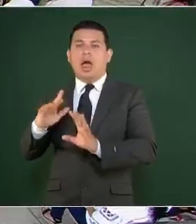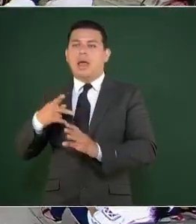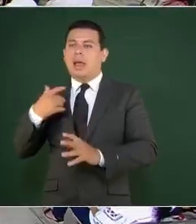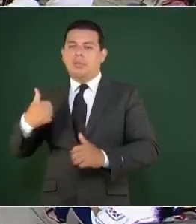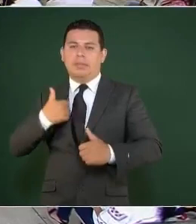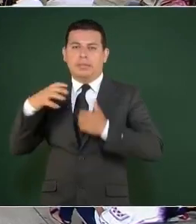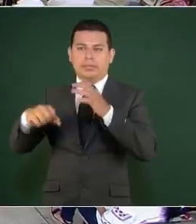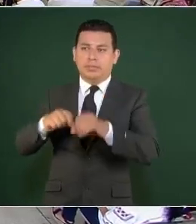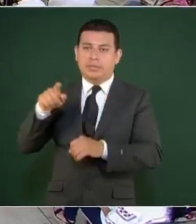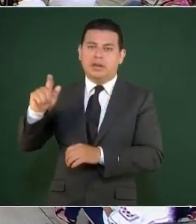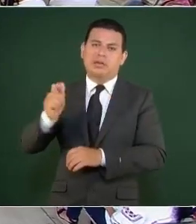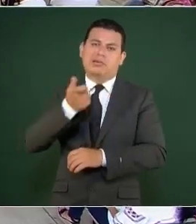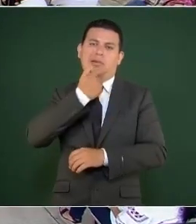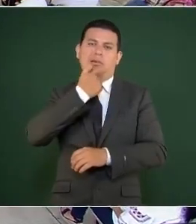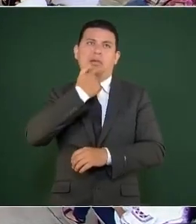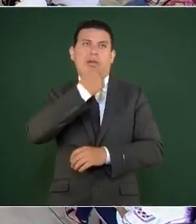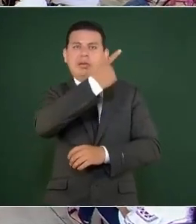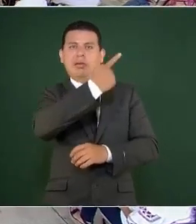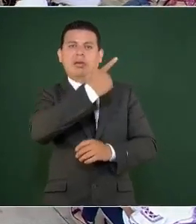un inglés,